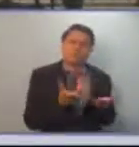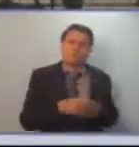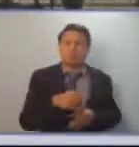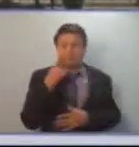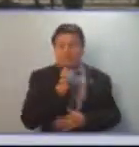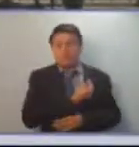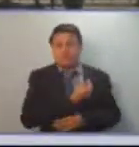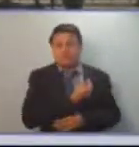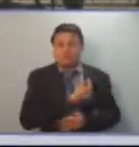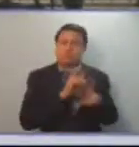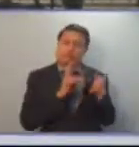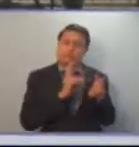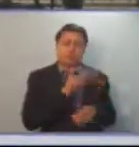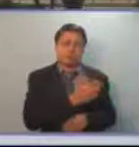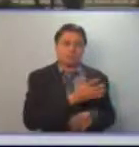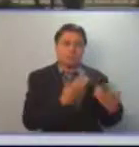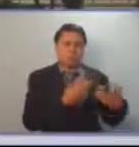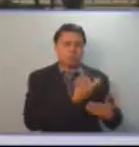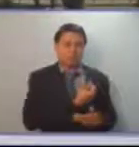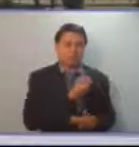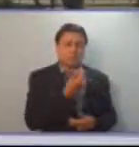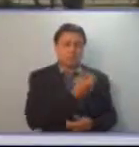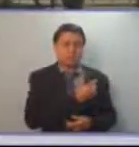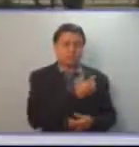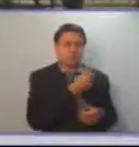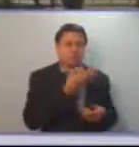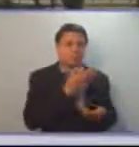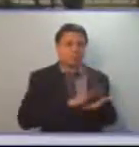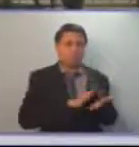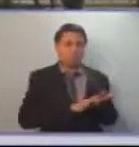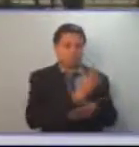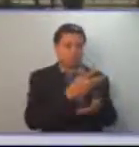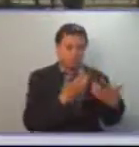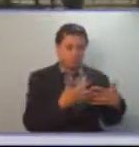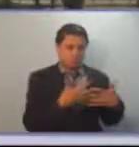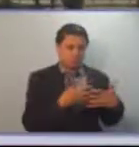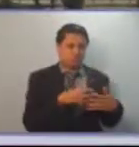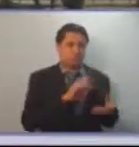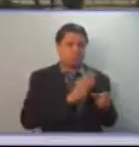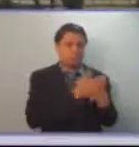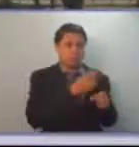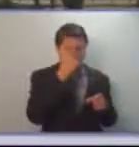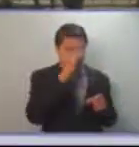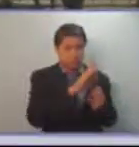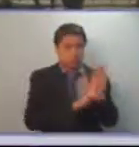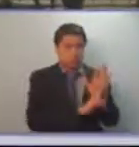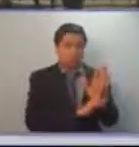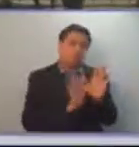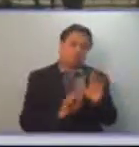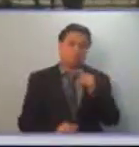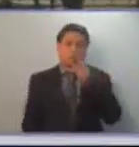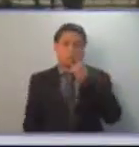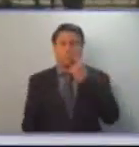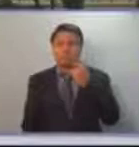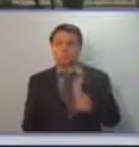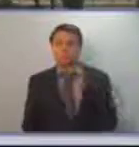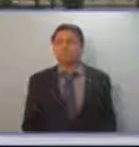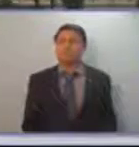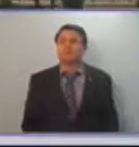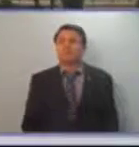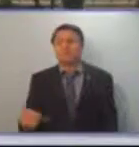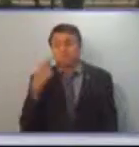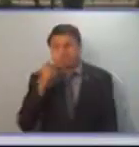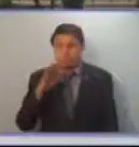sacrificadas porque deben aportarle al partido que es de su preferencia. En el caso